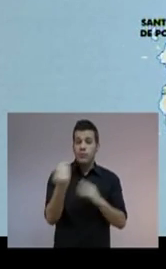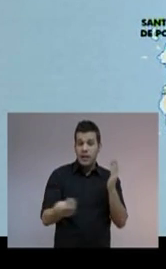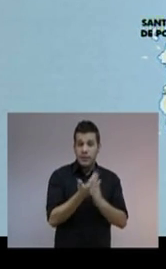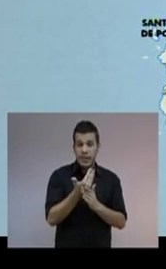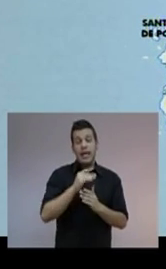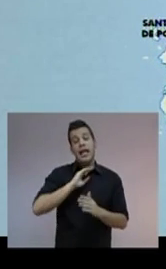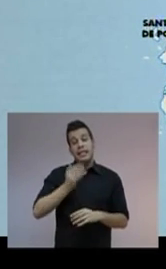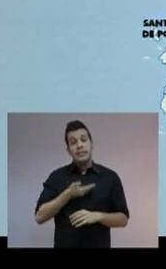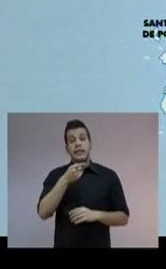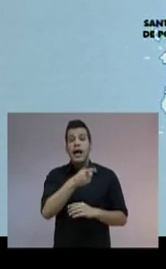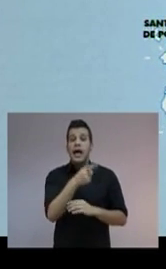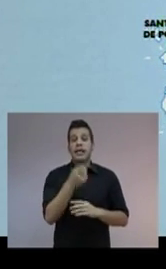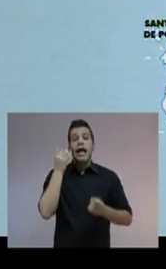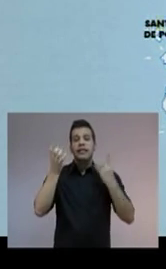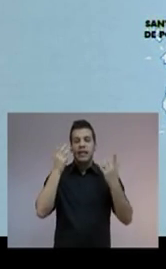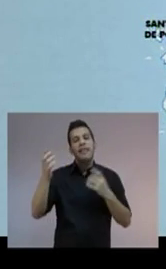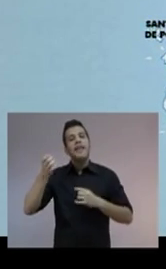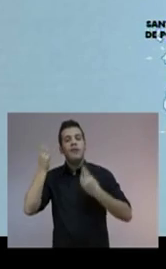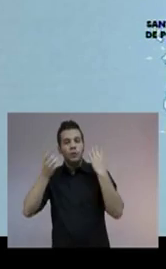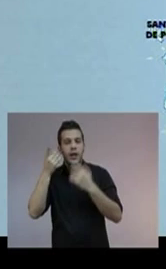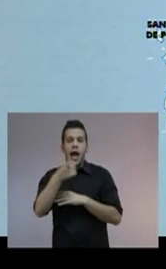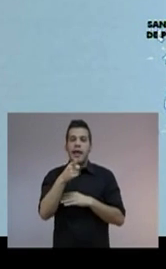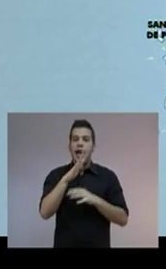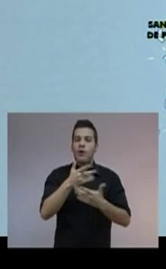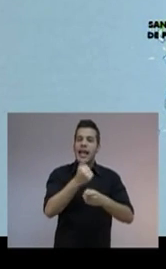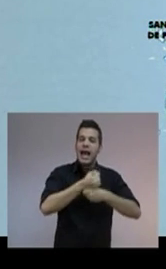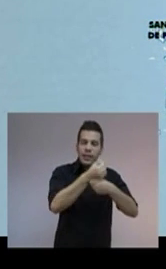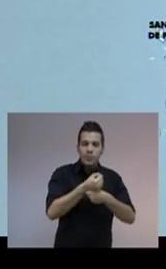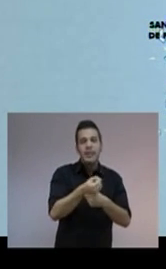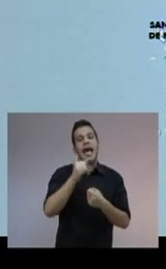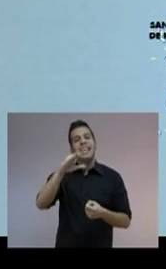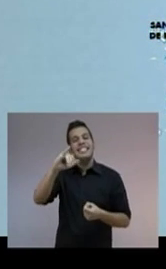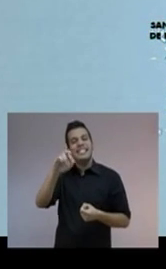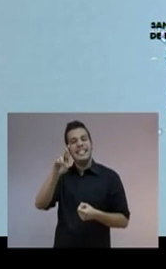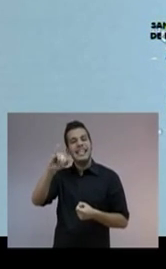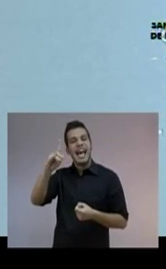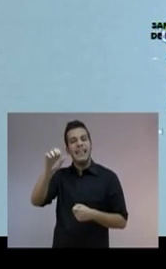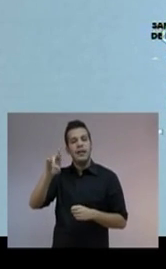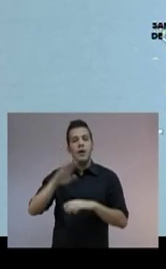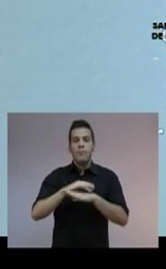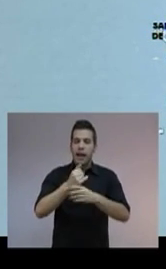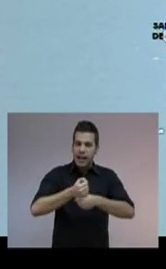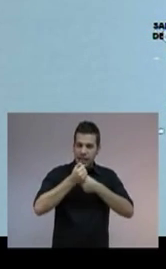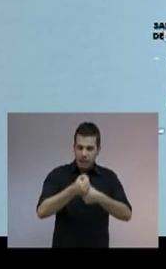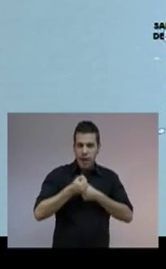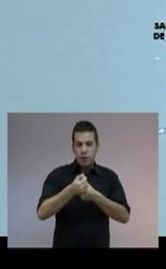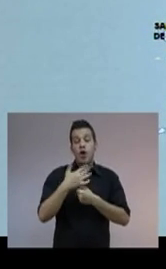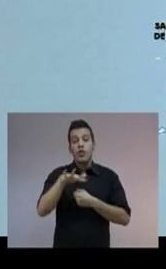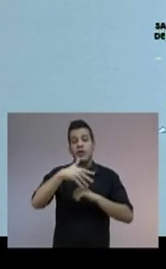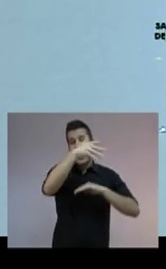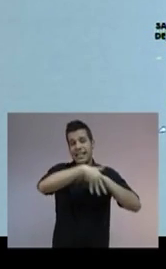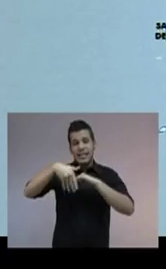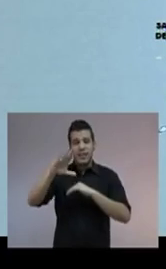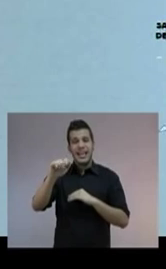aventura. Nos acercamos a la hípica Easy Rider para realizar un paseo en caballo por los acantilados de Calahonga. Por la